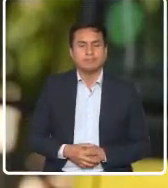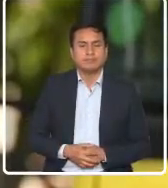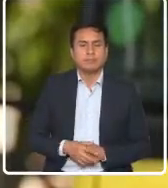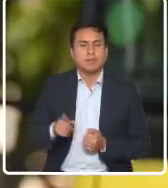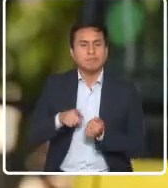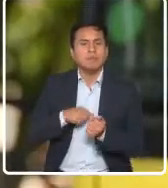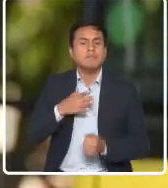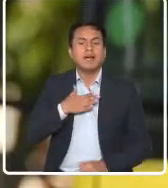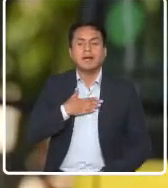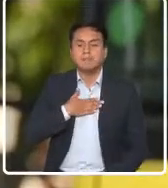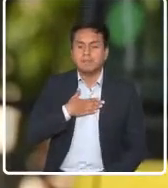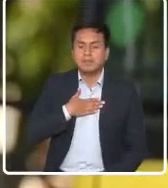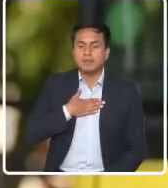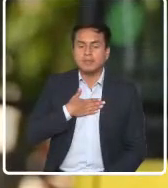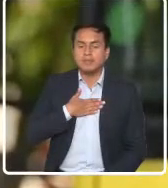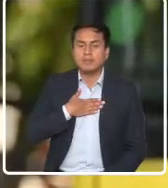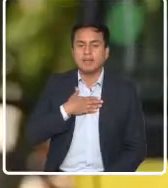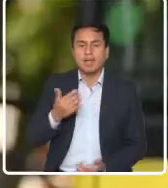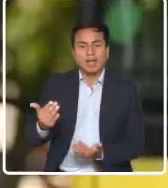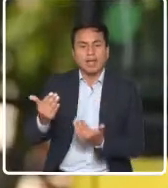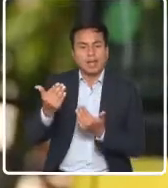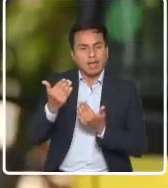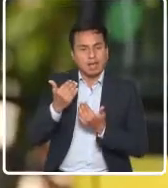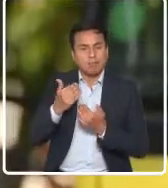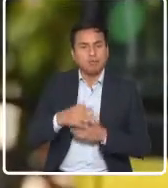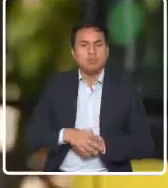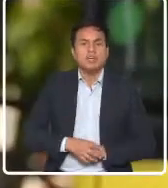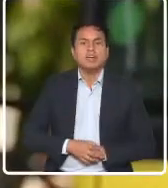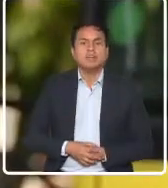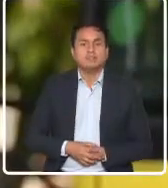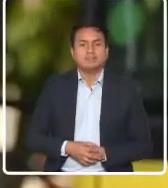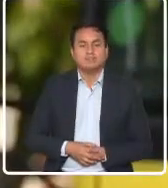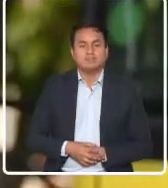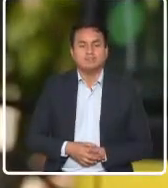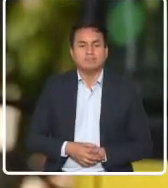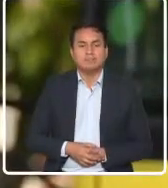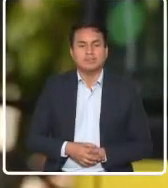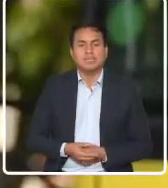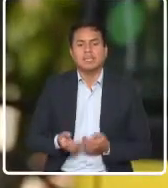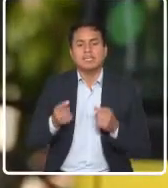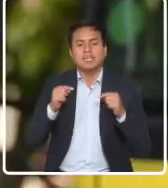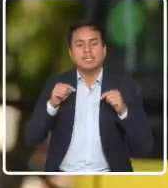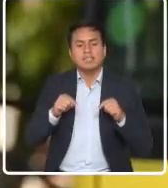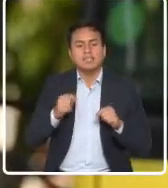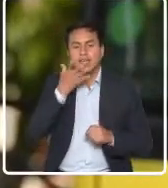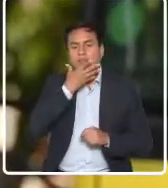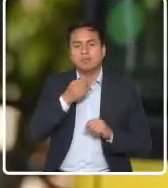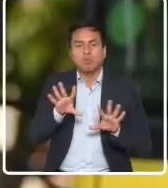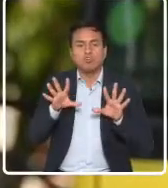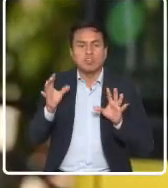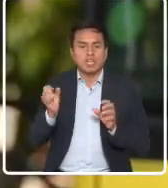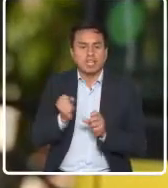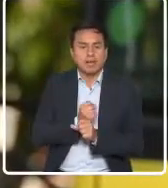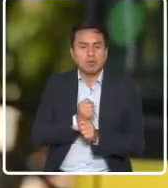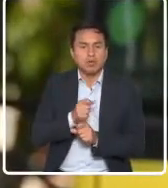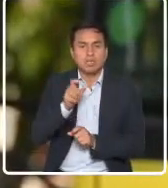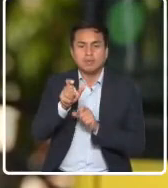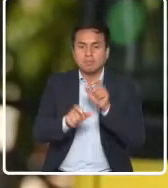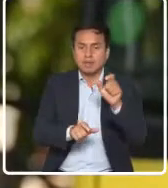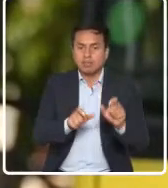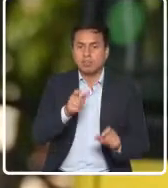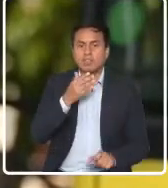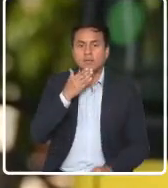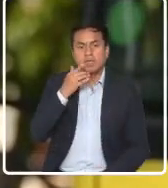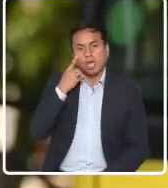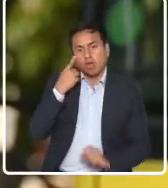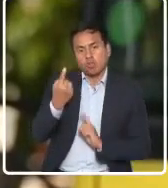a mi familia, que me apoyaron en esta hermosa labor, y a las personas que